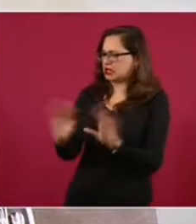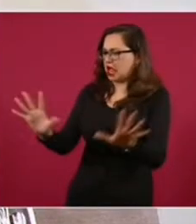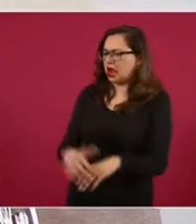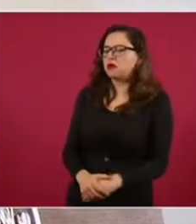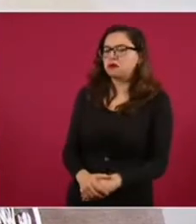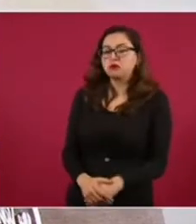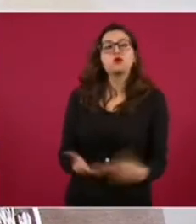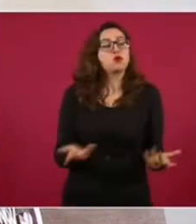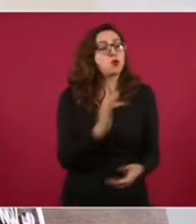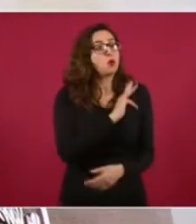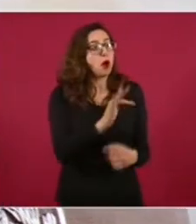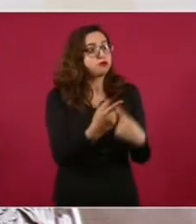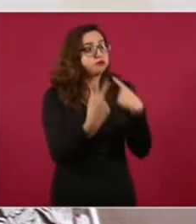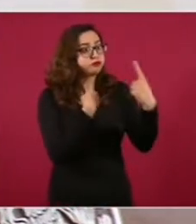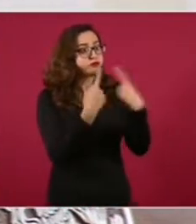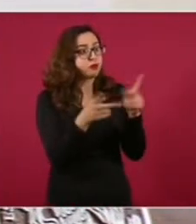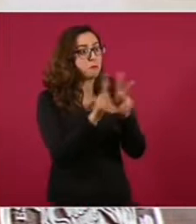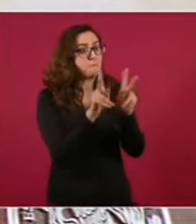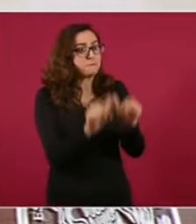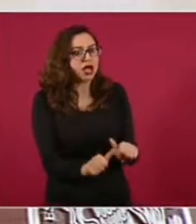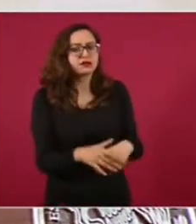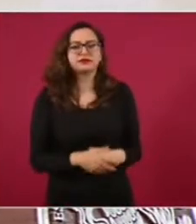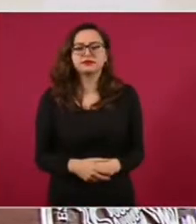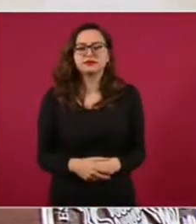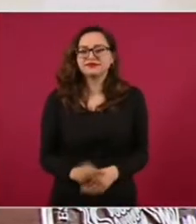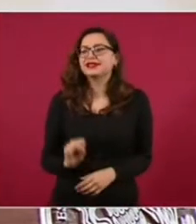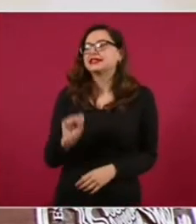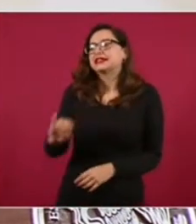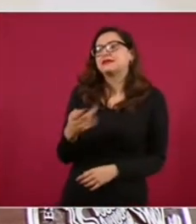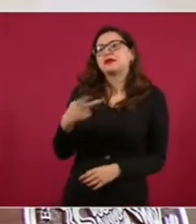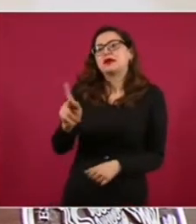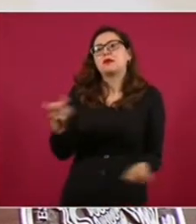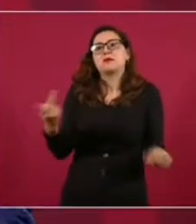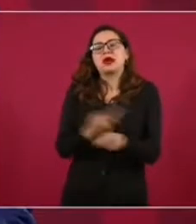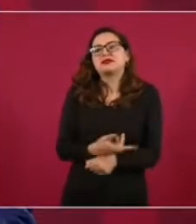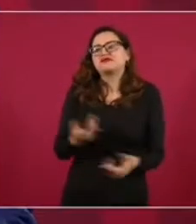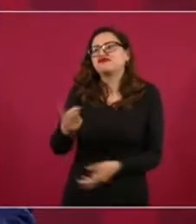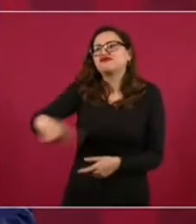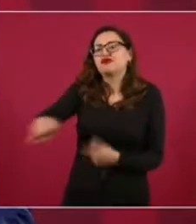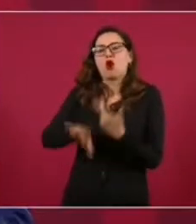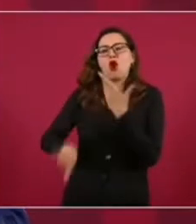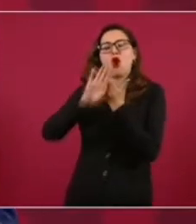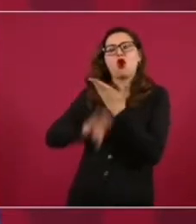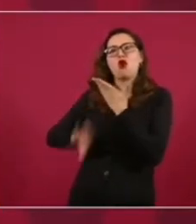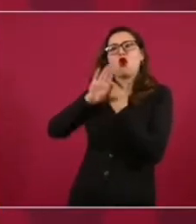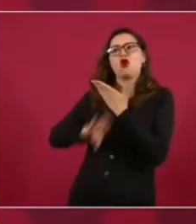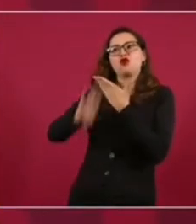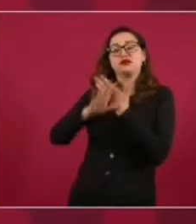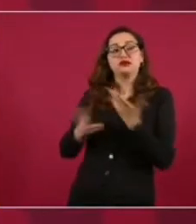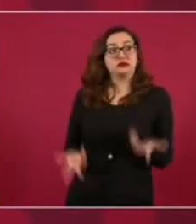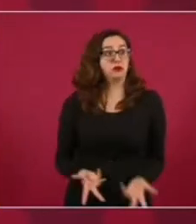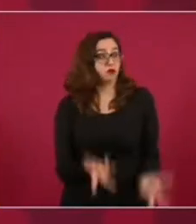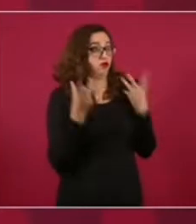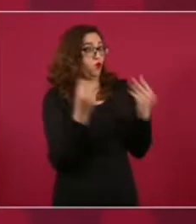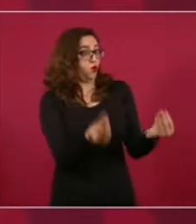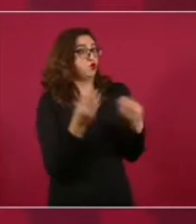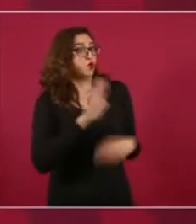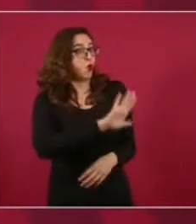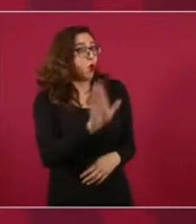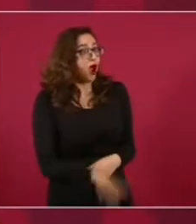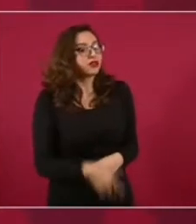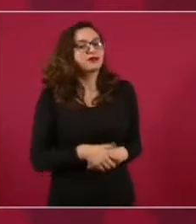por lo general los de expertos ¿sí? no coinciden con nosotros. Pues porque es que con tanto no, muerto.